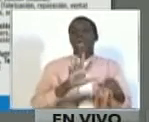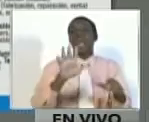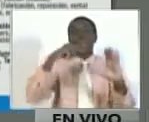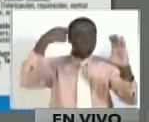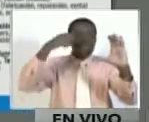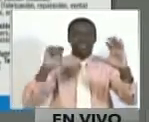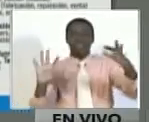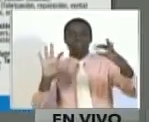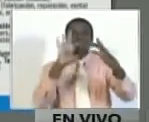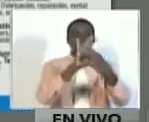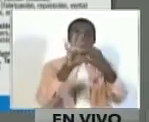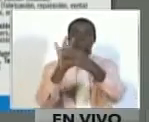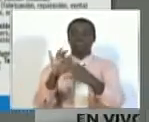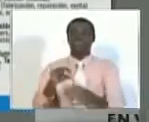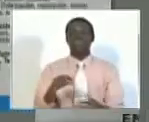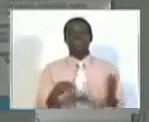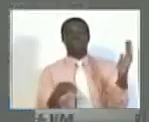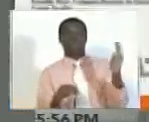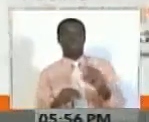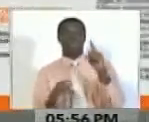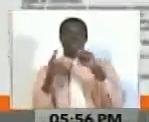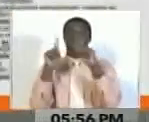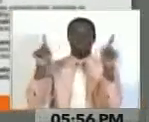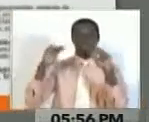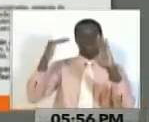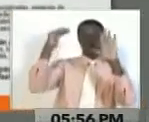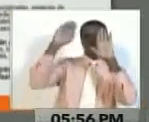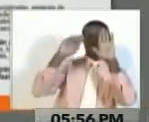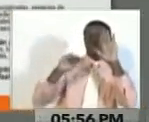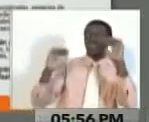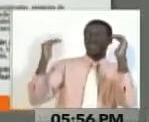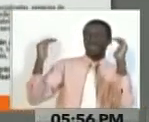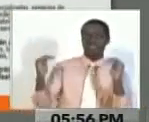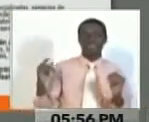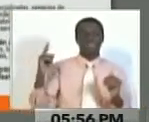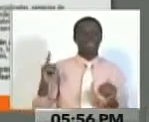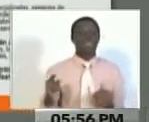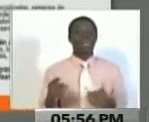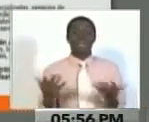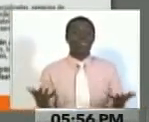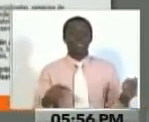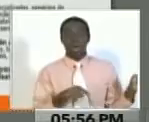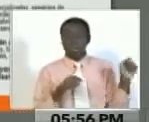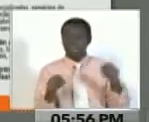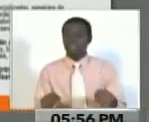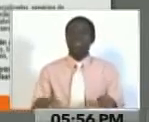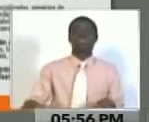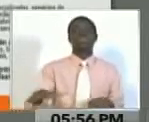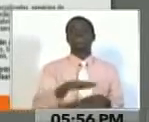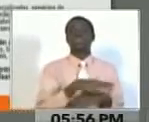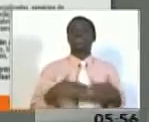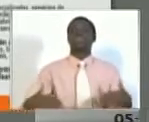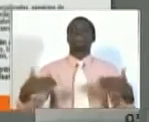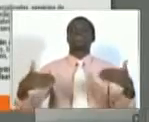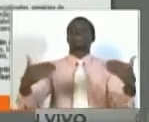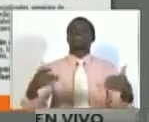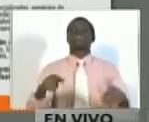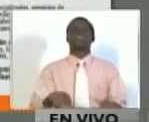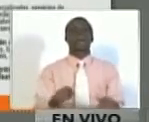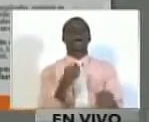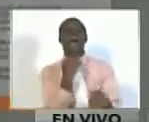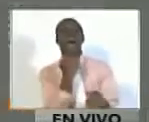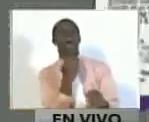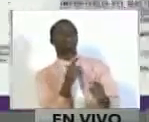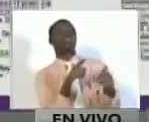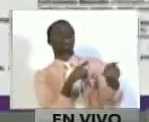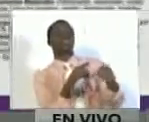Ahí viene la Villa del Cine, ¿no? También. Ahí está la Villa del Cine, por eso mismo. O sea, estamos tratando de abrir un espacio. La FIMBEA se convierte como en ese puente de encuentro entre quien hace